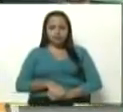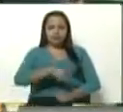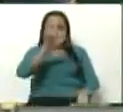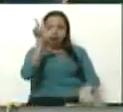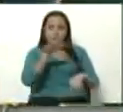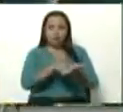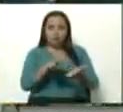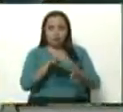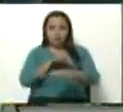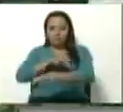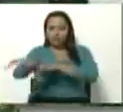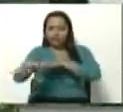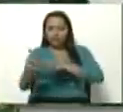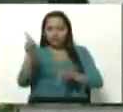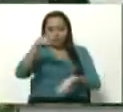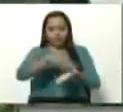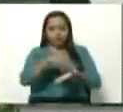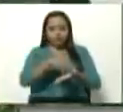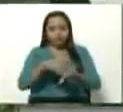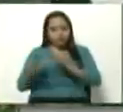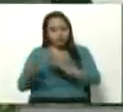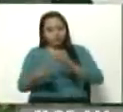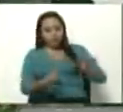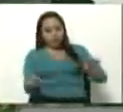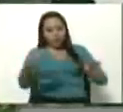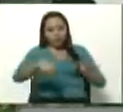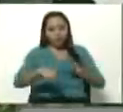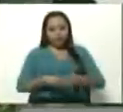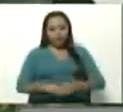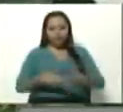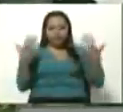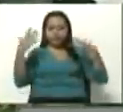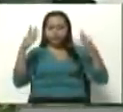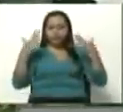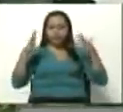Aprobado por unanimidad. Siguiente paso.